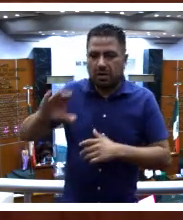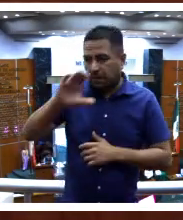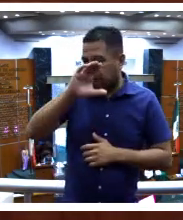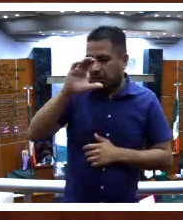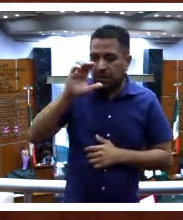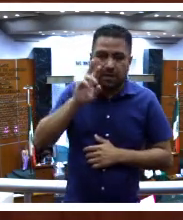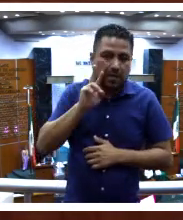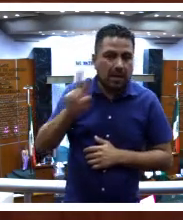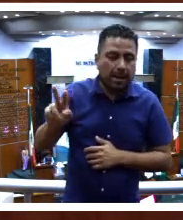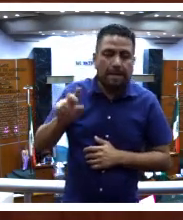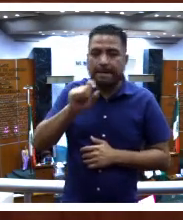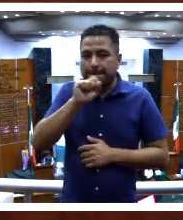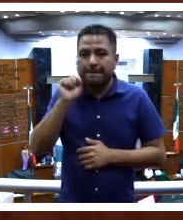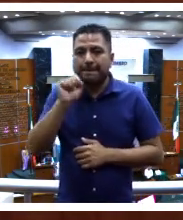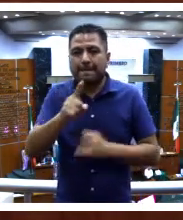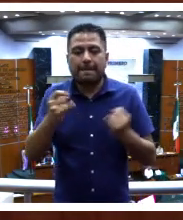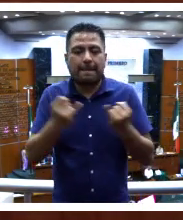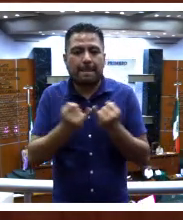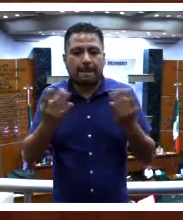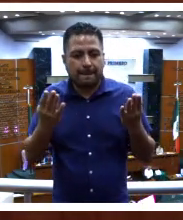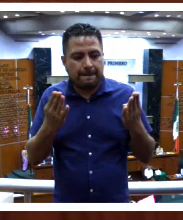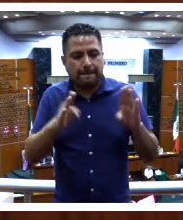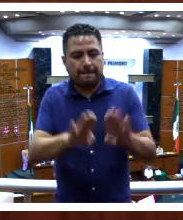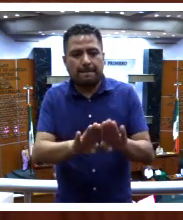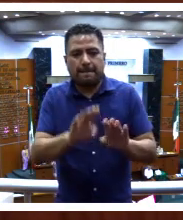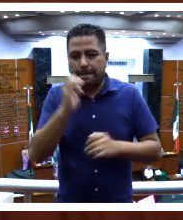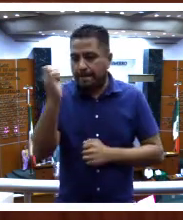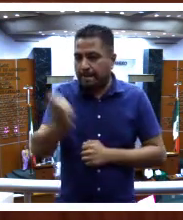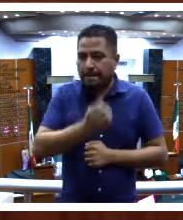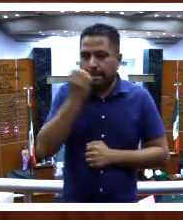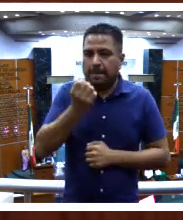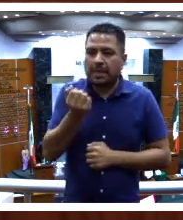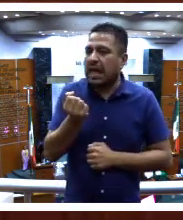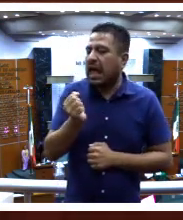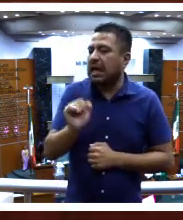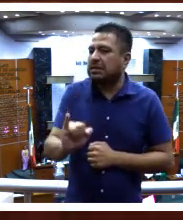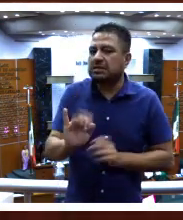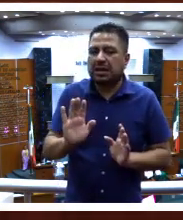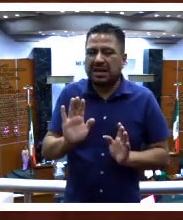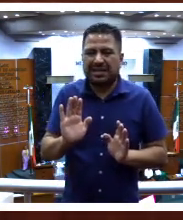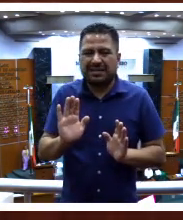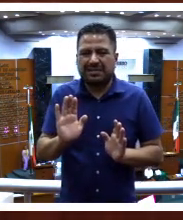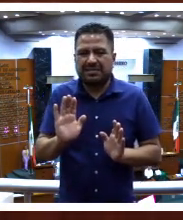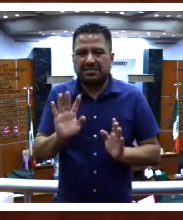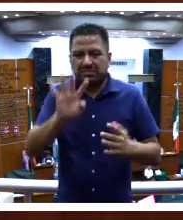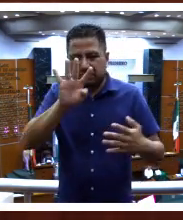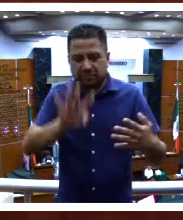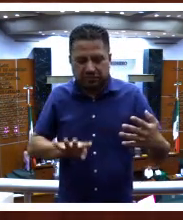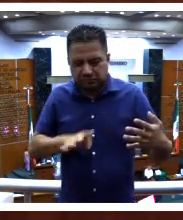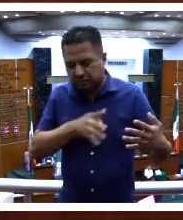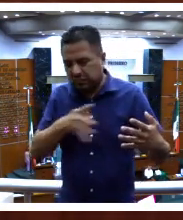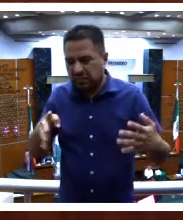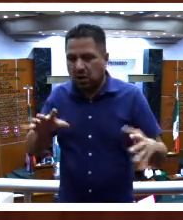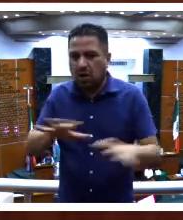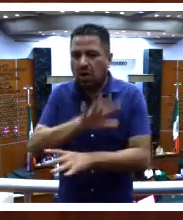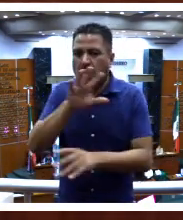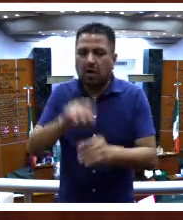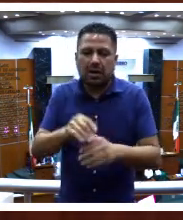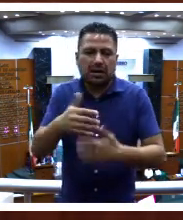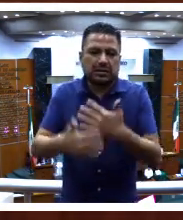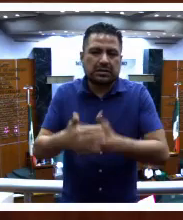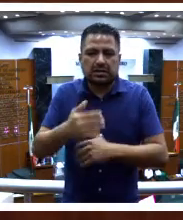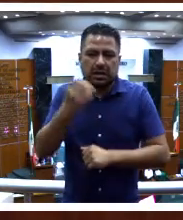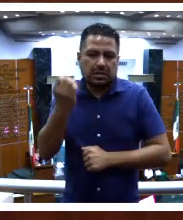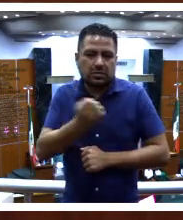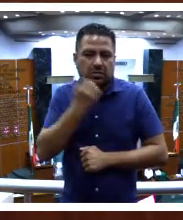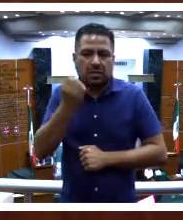fotografía, también está cerrada la escuela. Y así, es un cuadro completo de 15